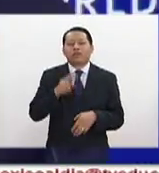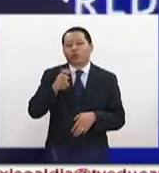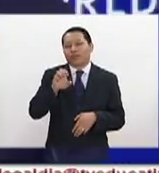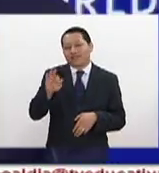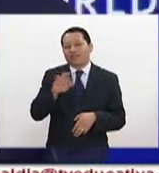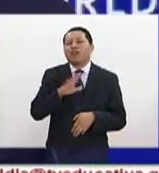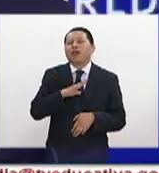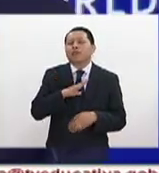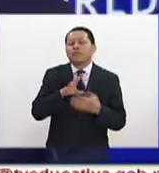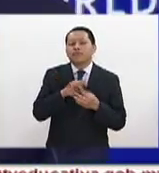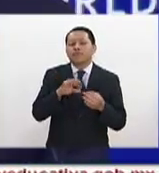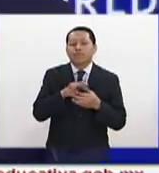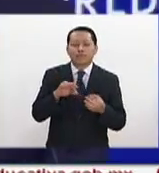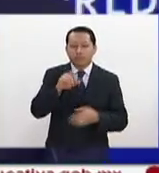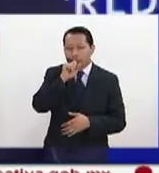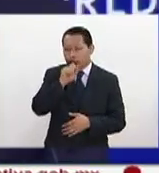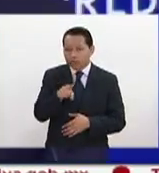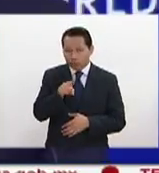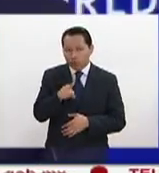ha dado